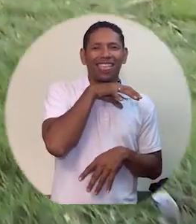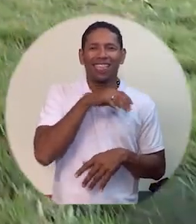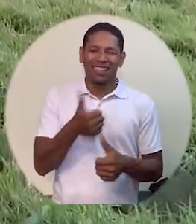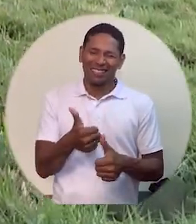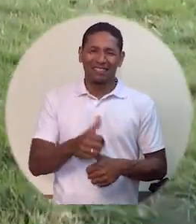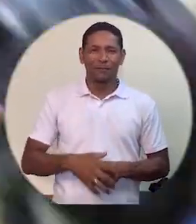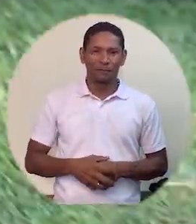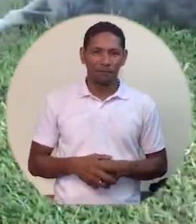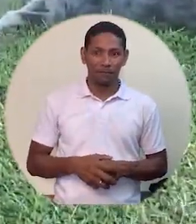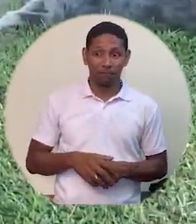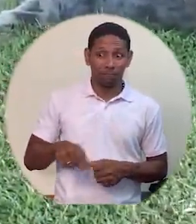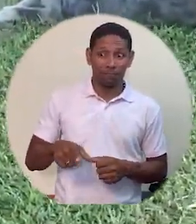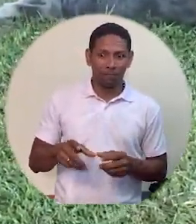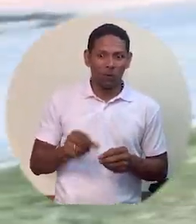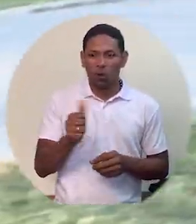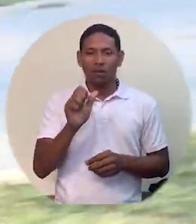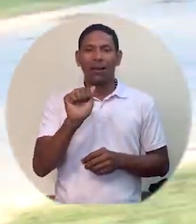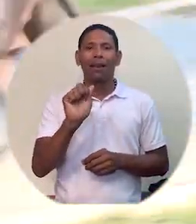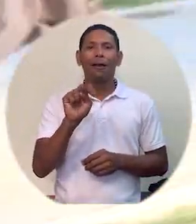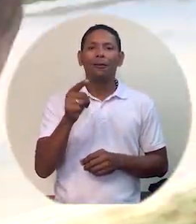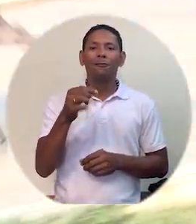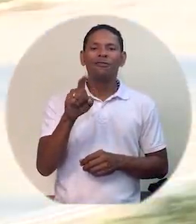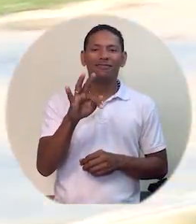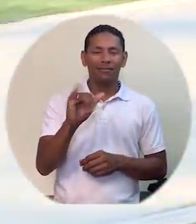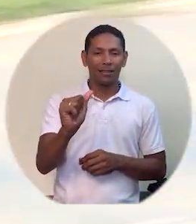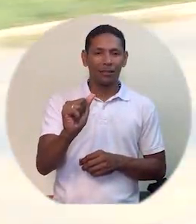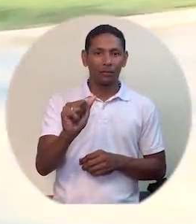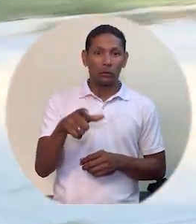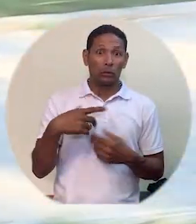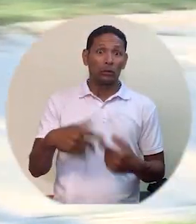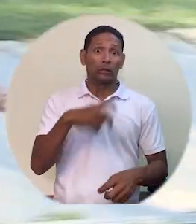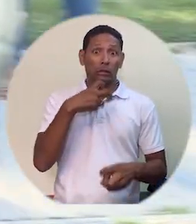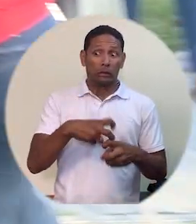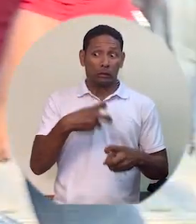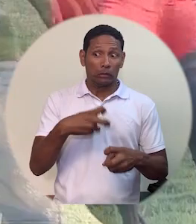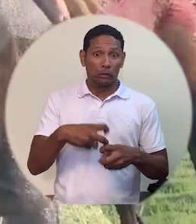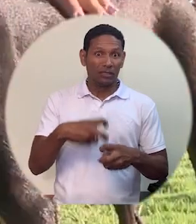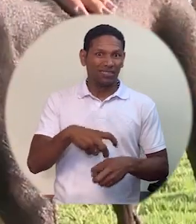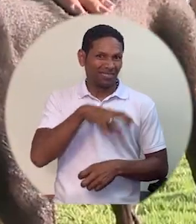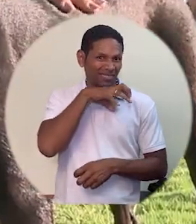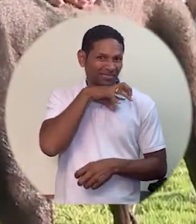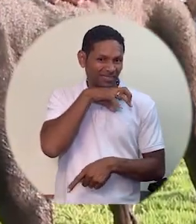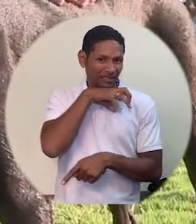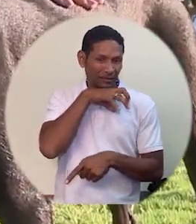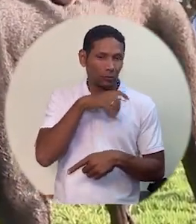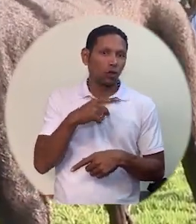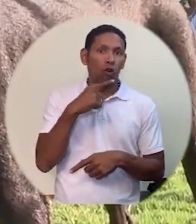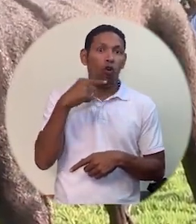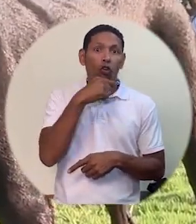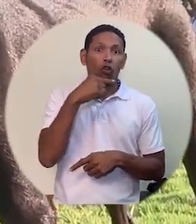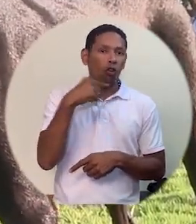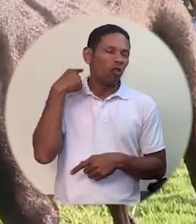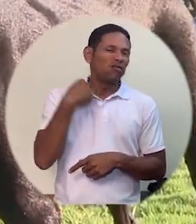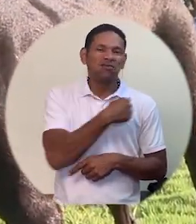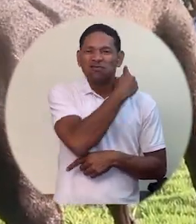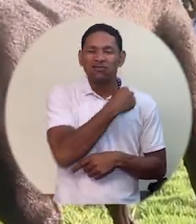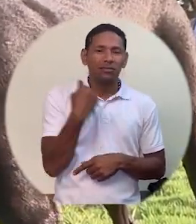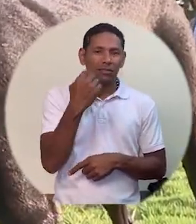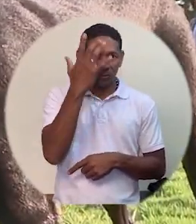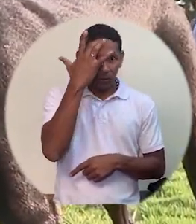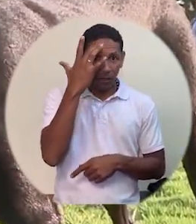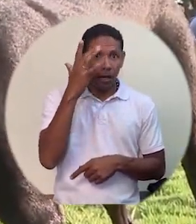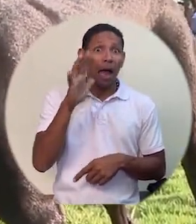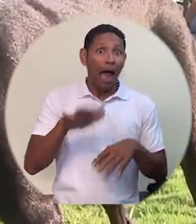gente. Ella es Angustia, una de las perritas complicadas de la universidad. Angustia tiene el collar